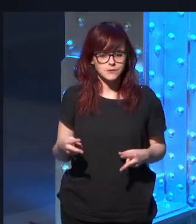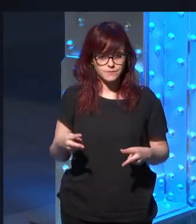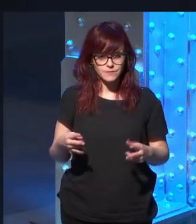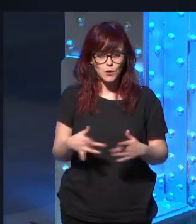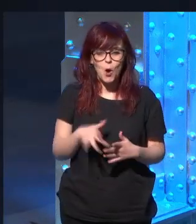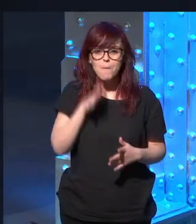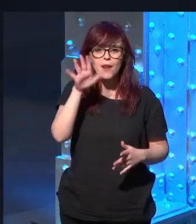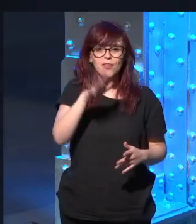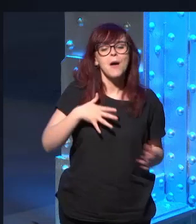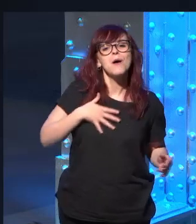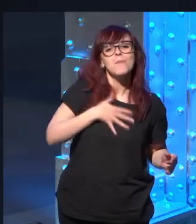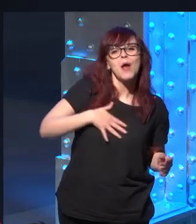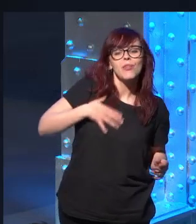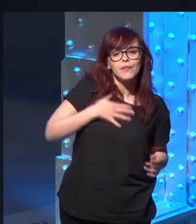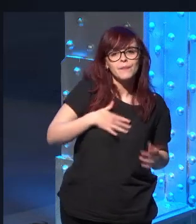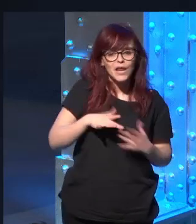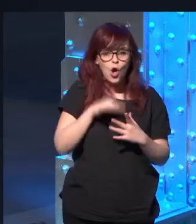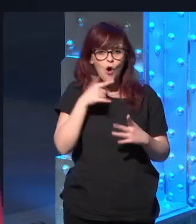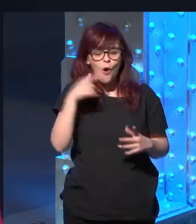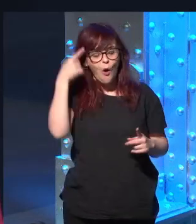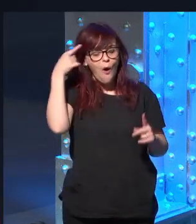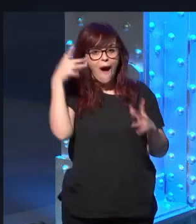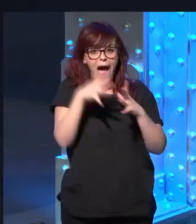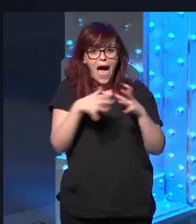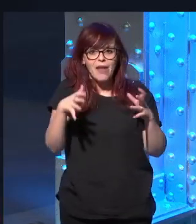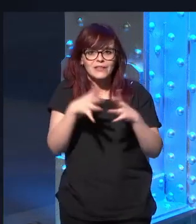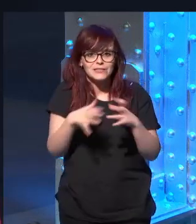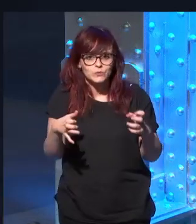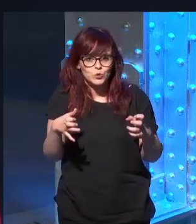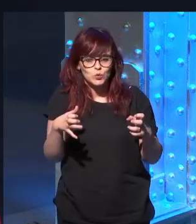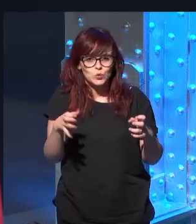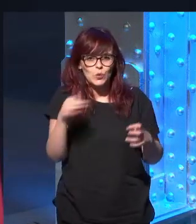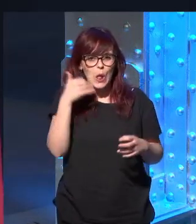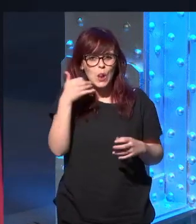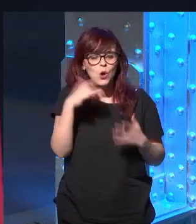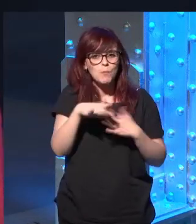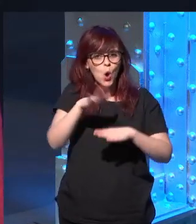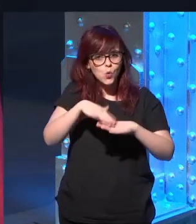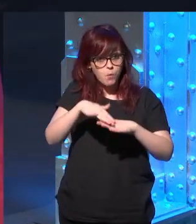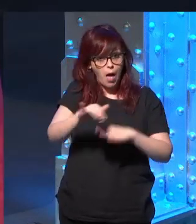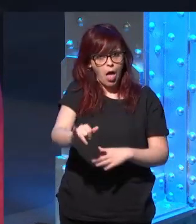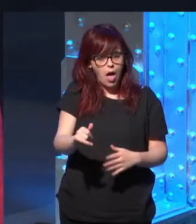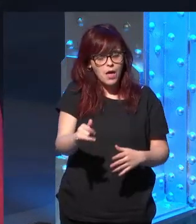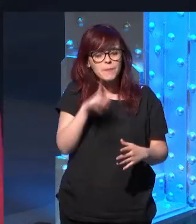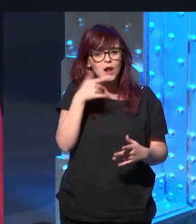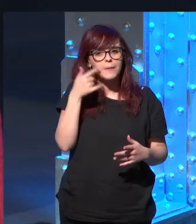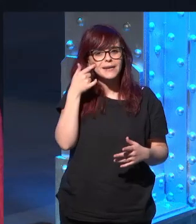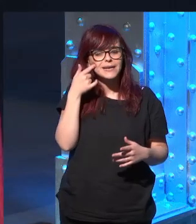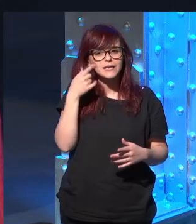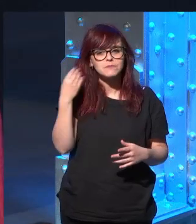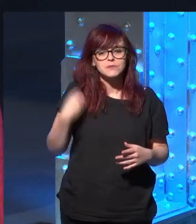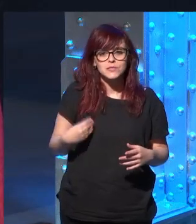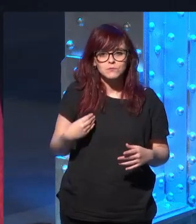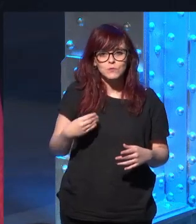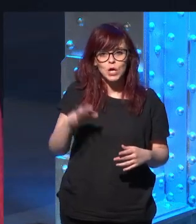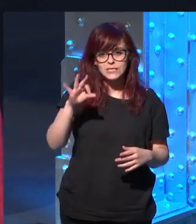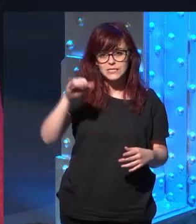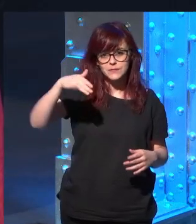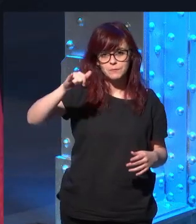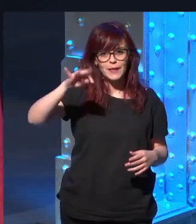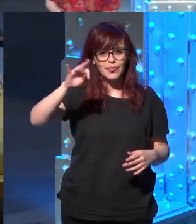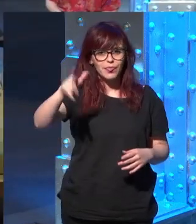o placentero o adictivo es culposo, ¿no? Hay la culpa. Sí. Zadie Smith dice que ella escribe pensando que el lector tiene el